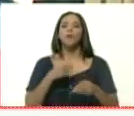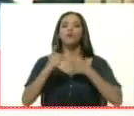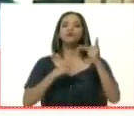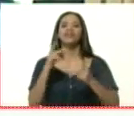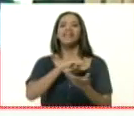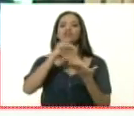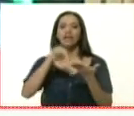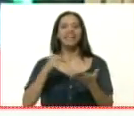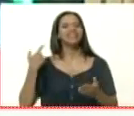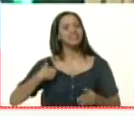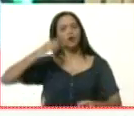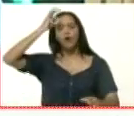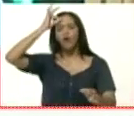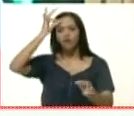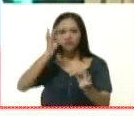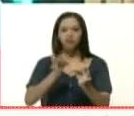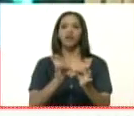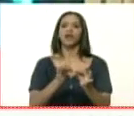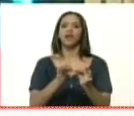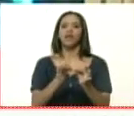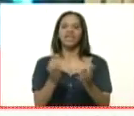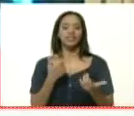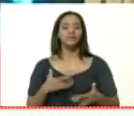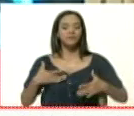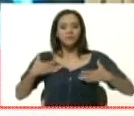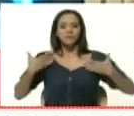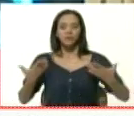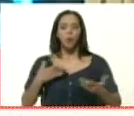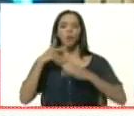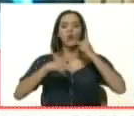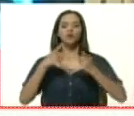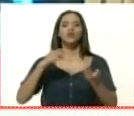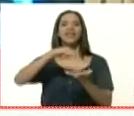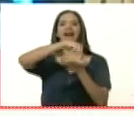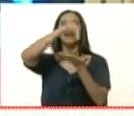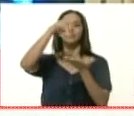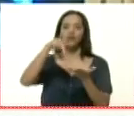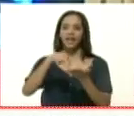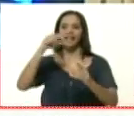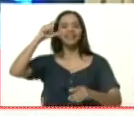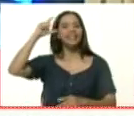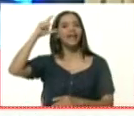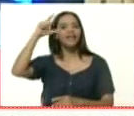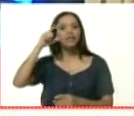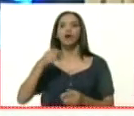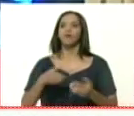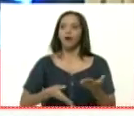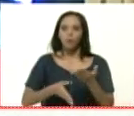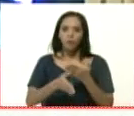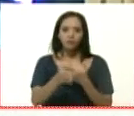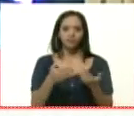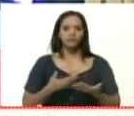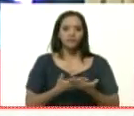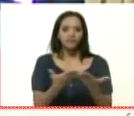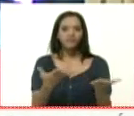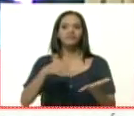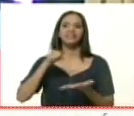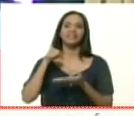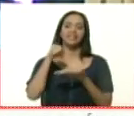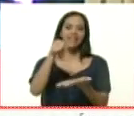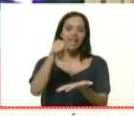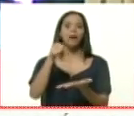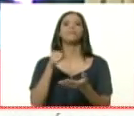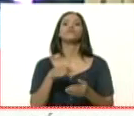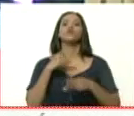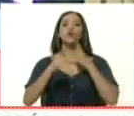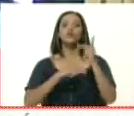gran fe. Y estoy muy optimista que con producción nacional, día a día, vamos a garantizar CLAP productivo,